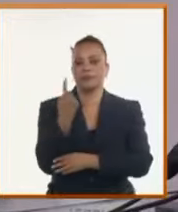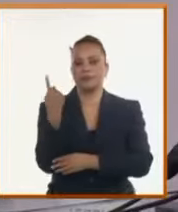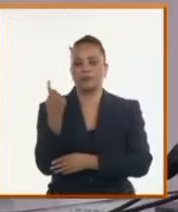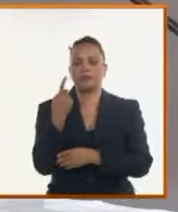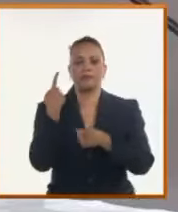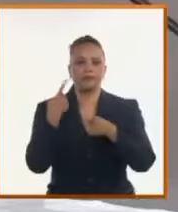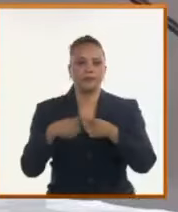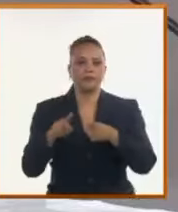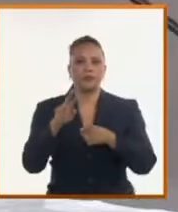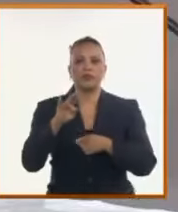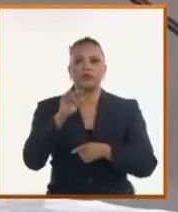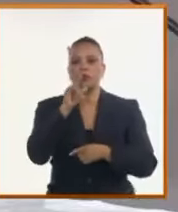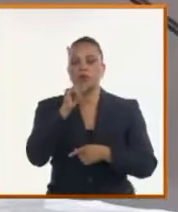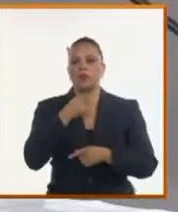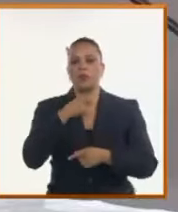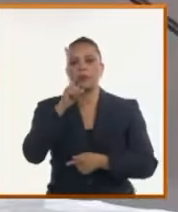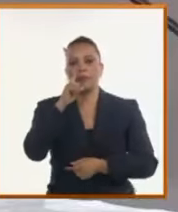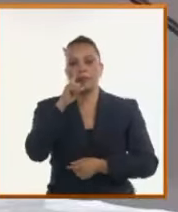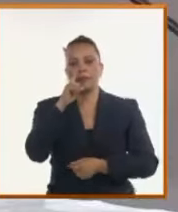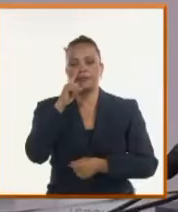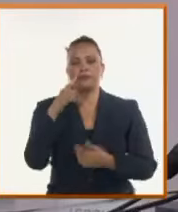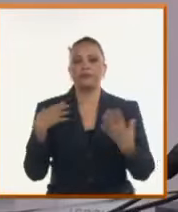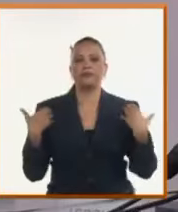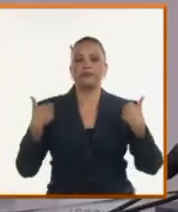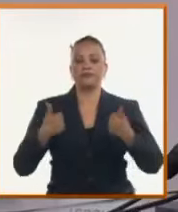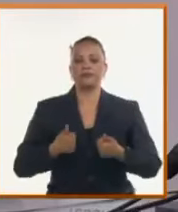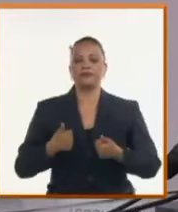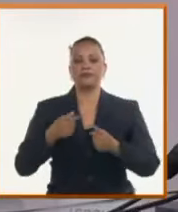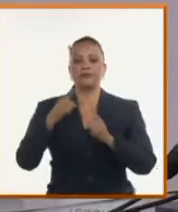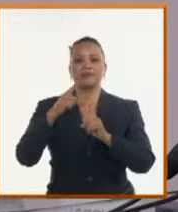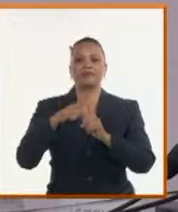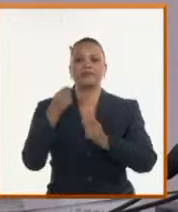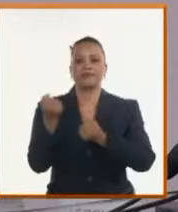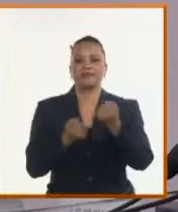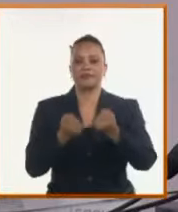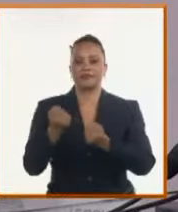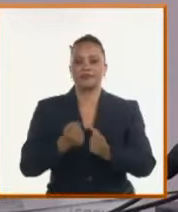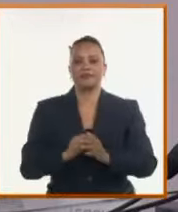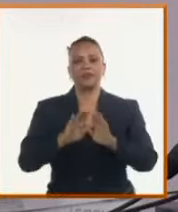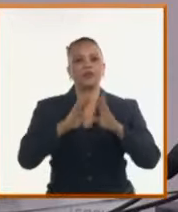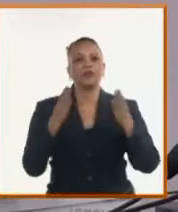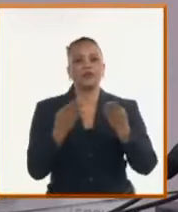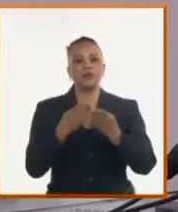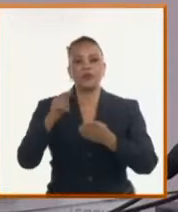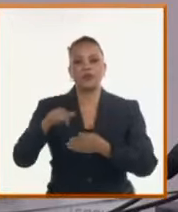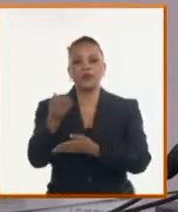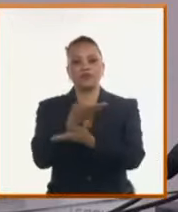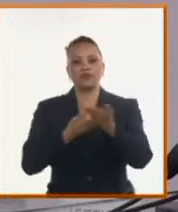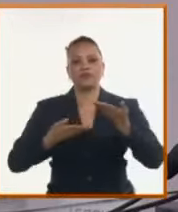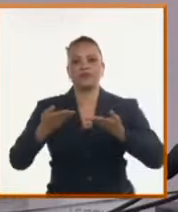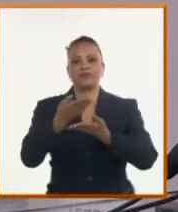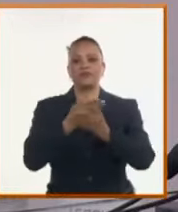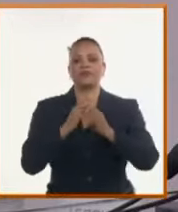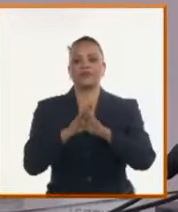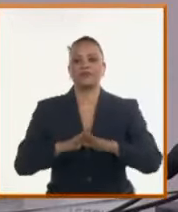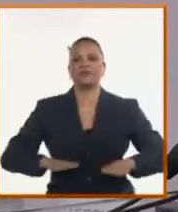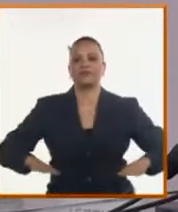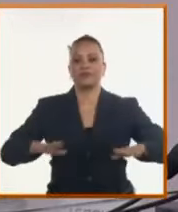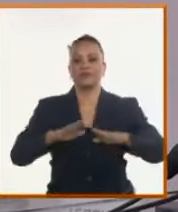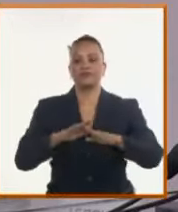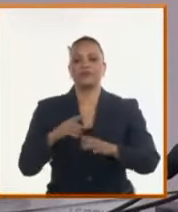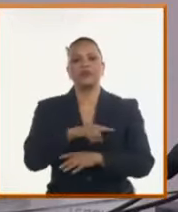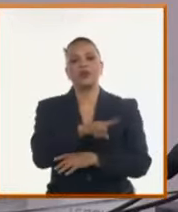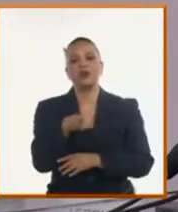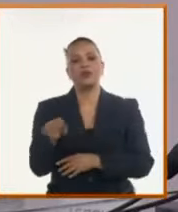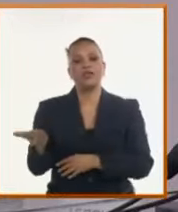Rubén González melián quien es el director de transportaciones con ellos estaremos compartiendo nuestro programa de hoy a ustedes los